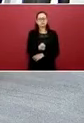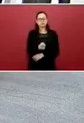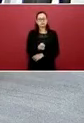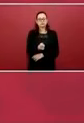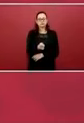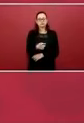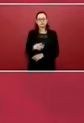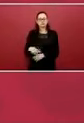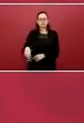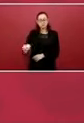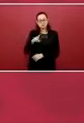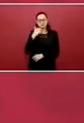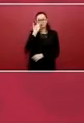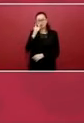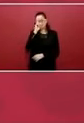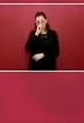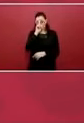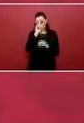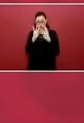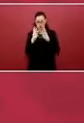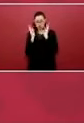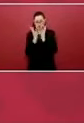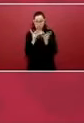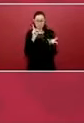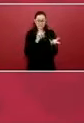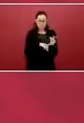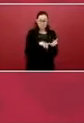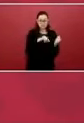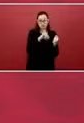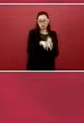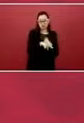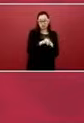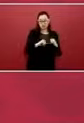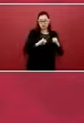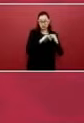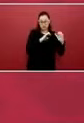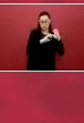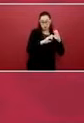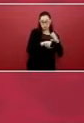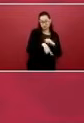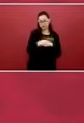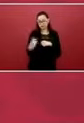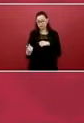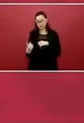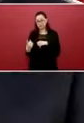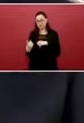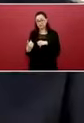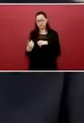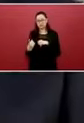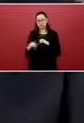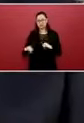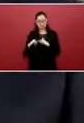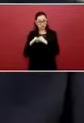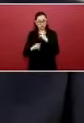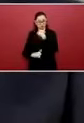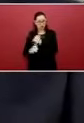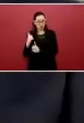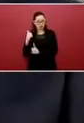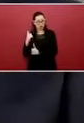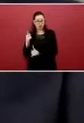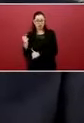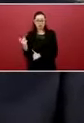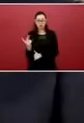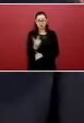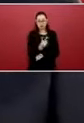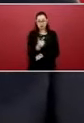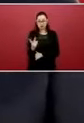ser consejeros, tanto del Instituto de Comunicaciones como de Competencia,